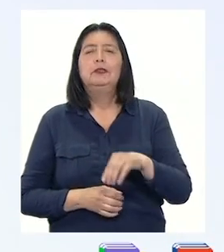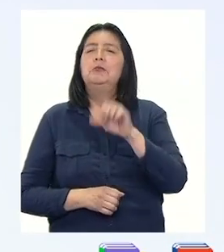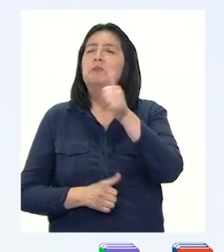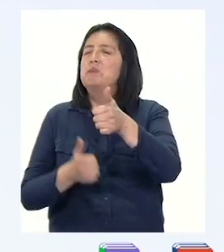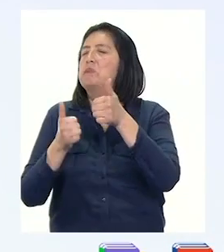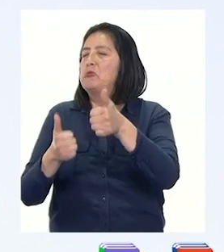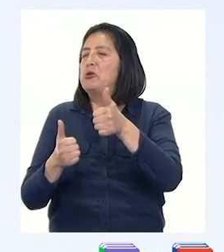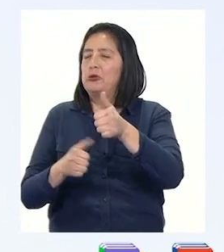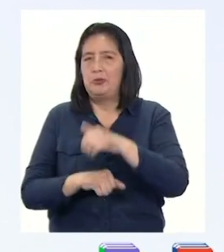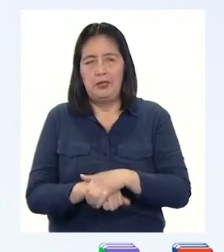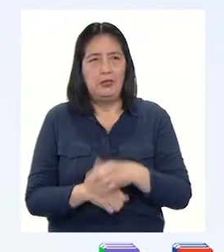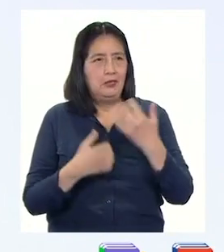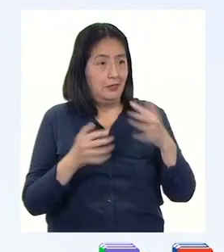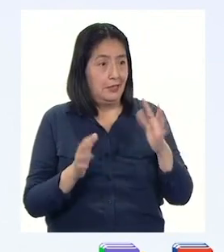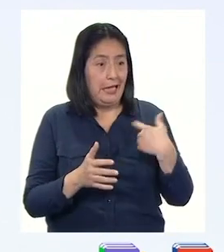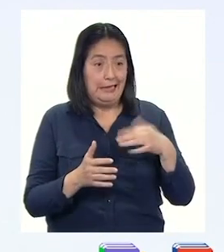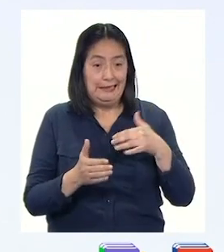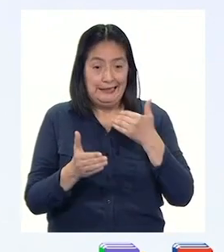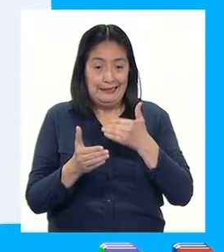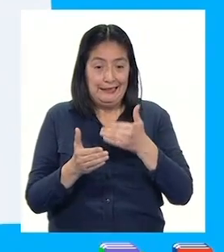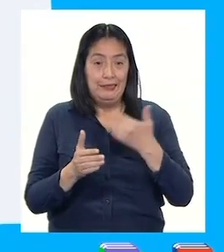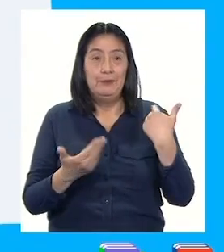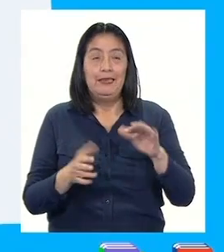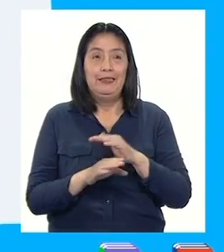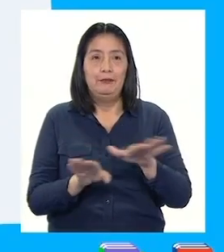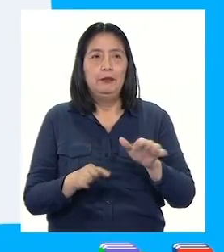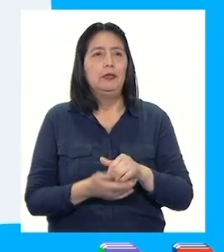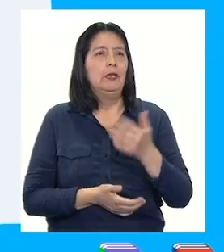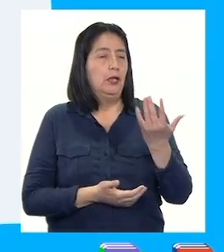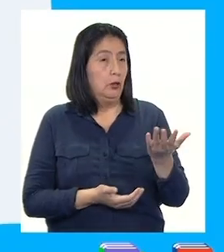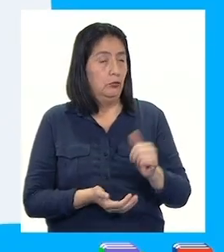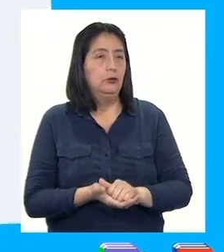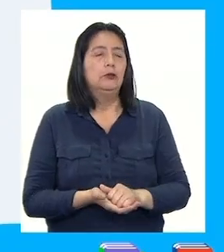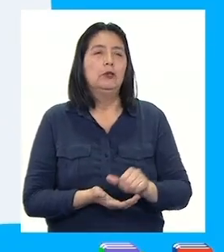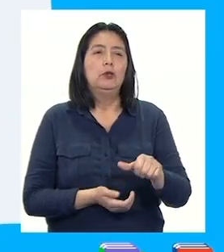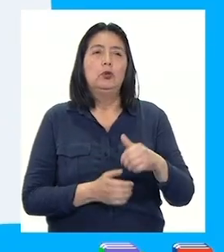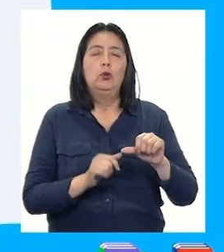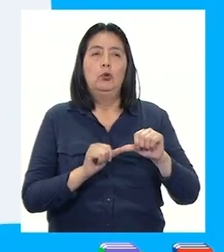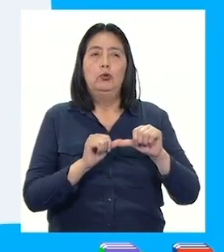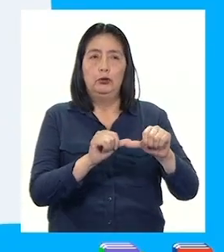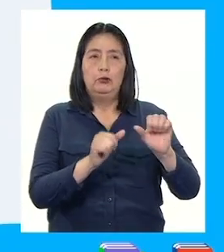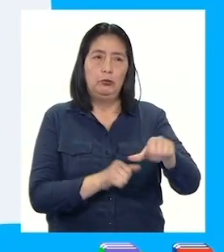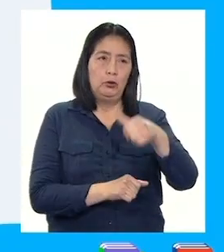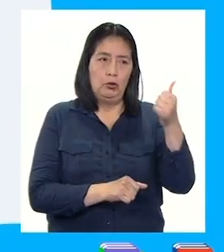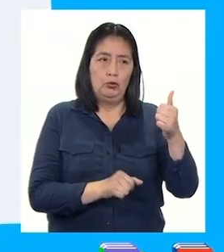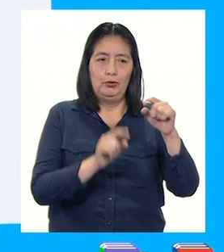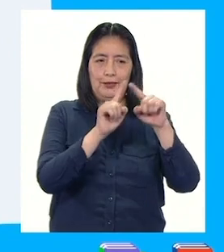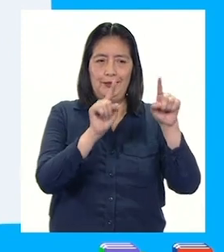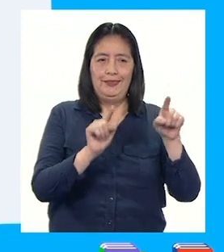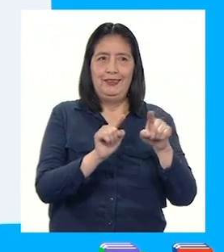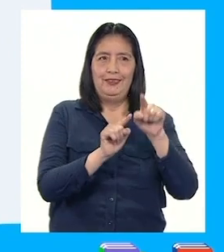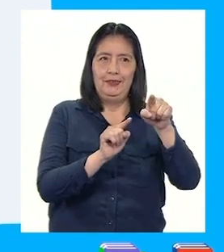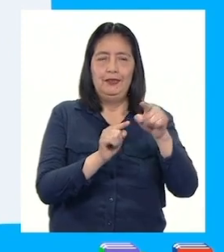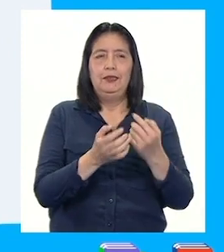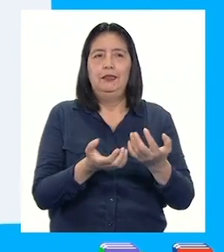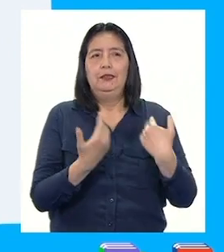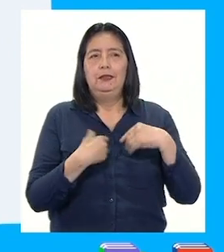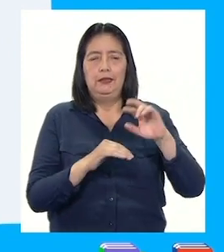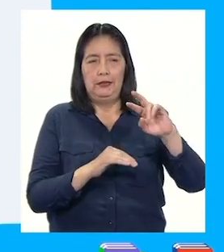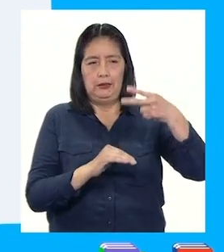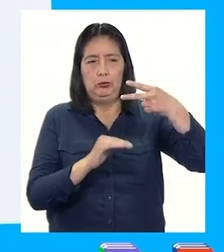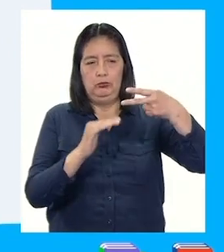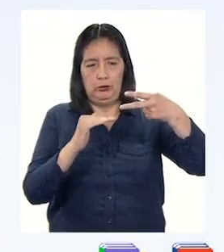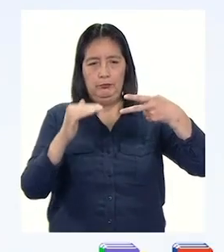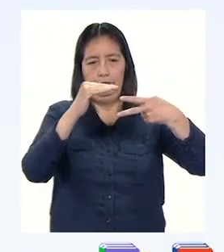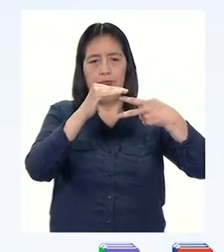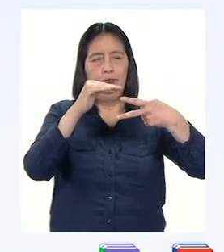bien, Patricia. Ya casi acabamos. Ahora podemos continuar por esta otra casilla que aún está en la segunda